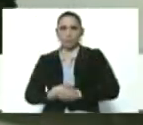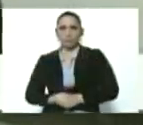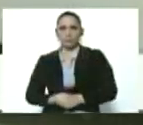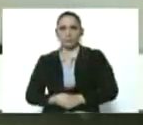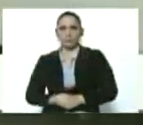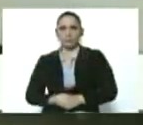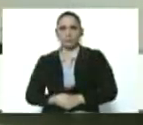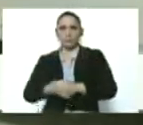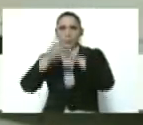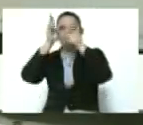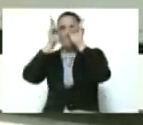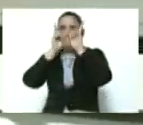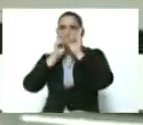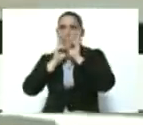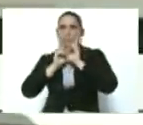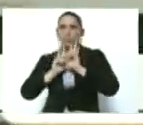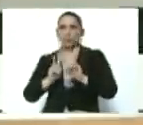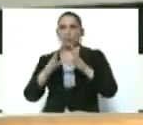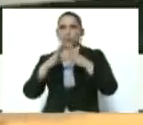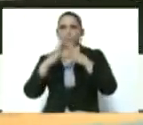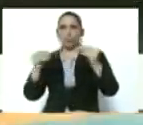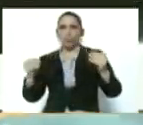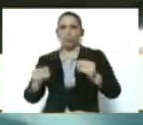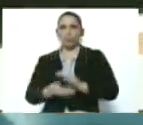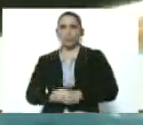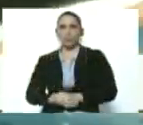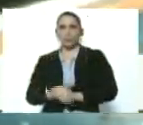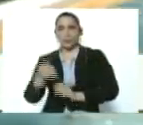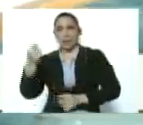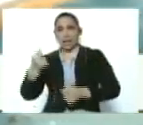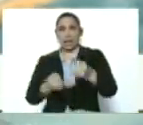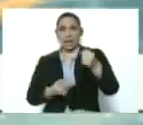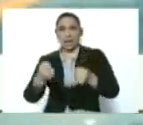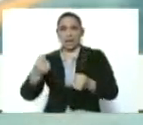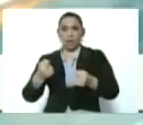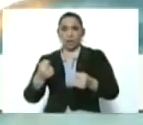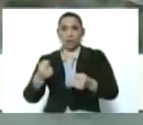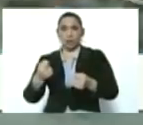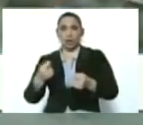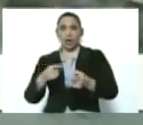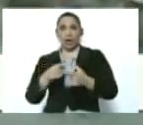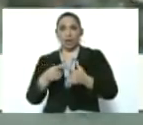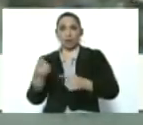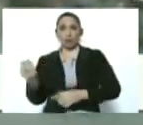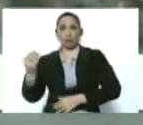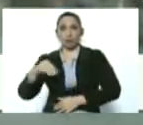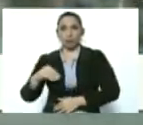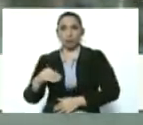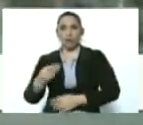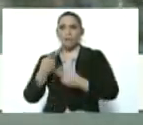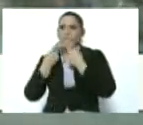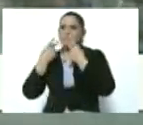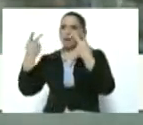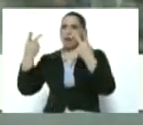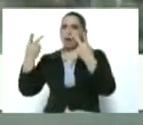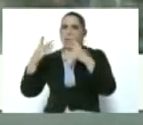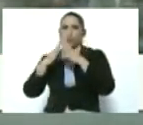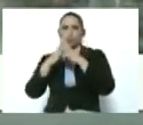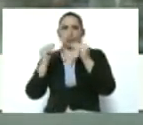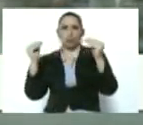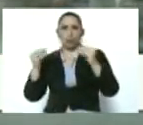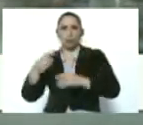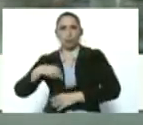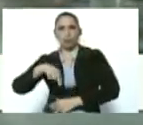desinfectando todo lo que es el vehículo es decir además de eso dándole un mensaje a toda